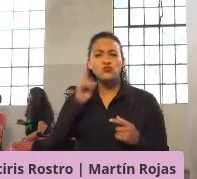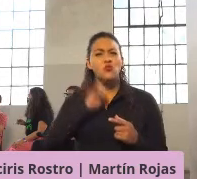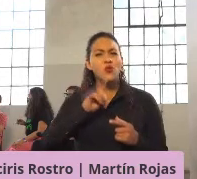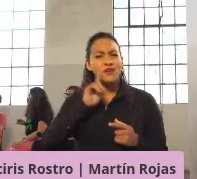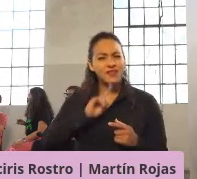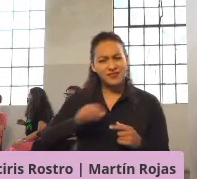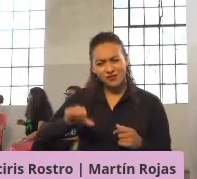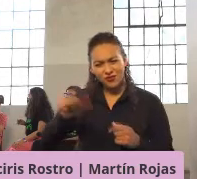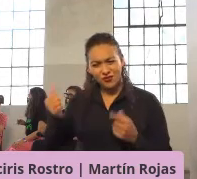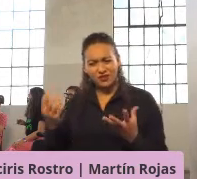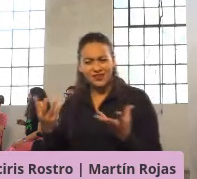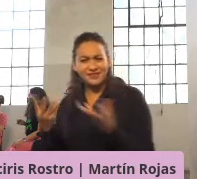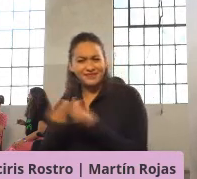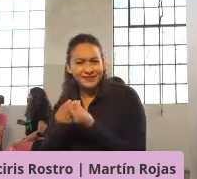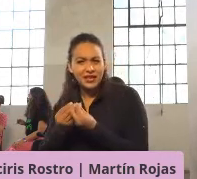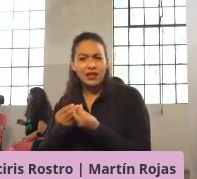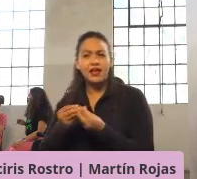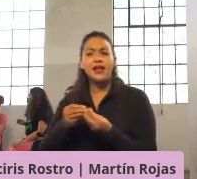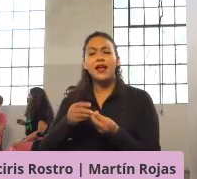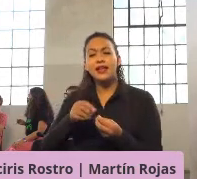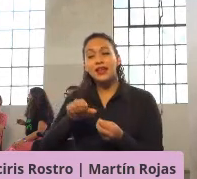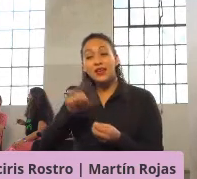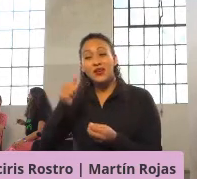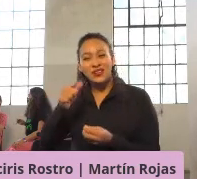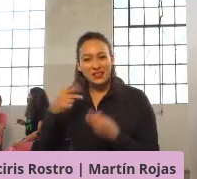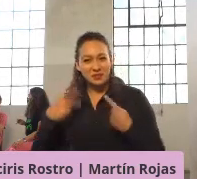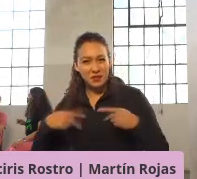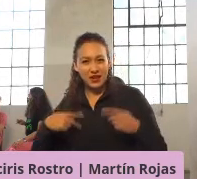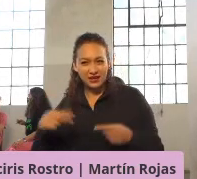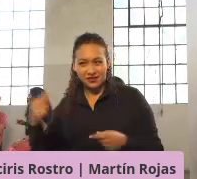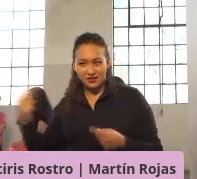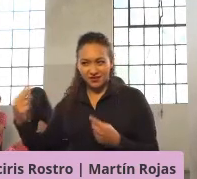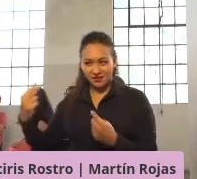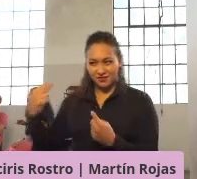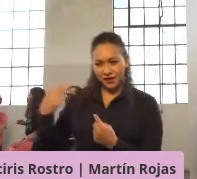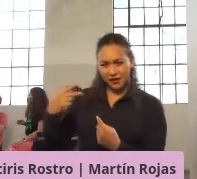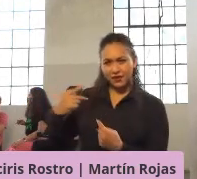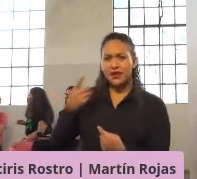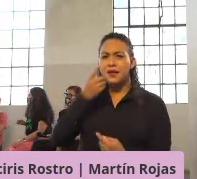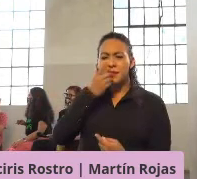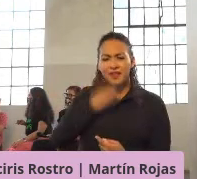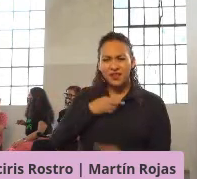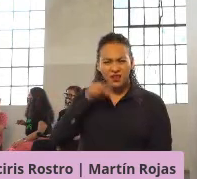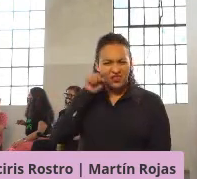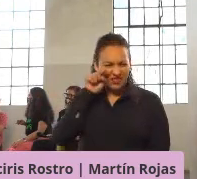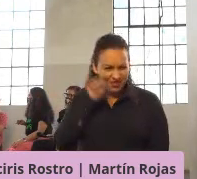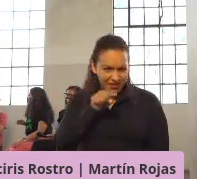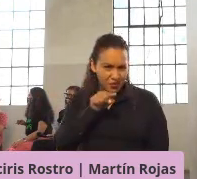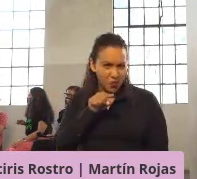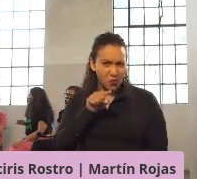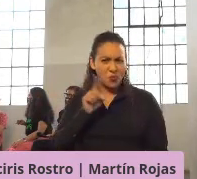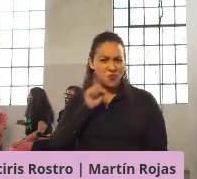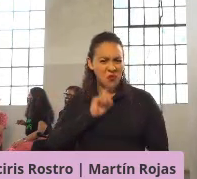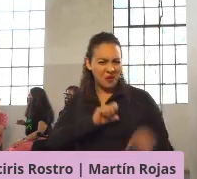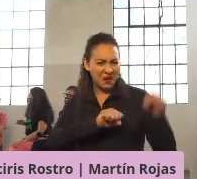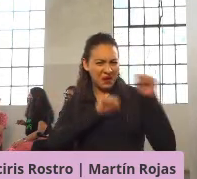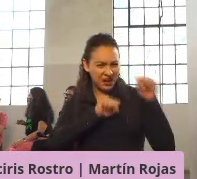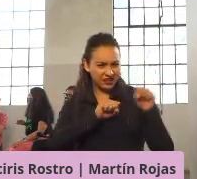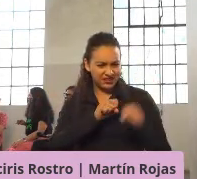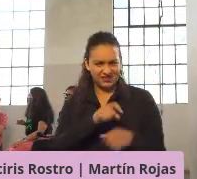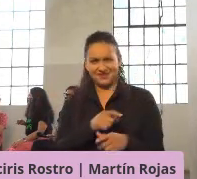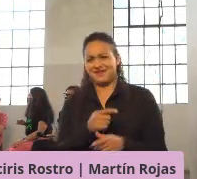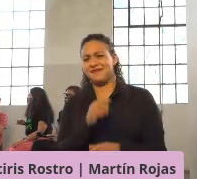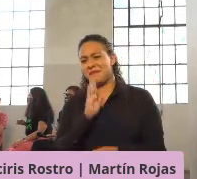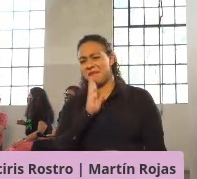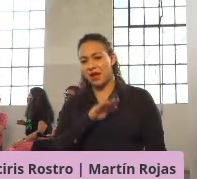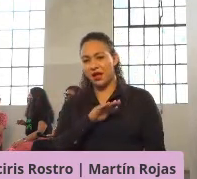y todos me ven con cara de, uy, activista. O sea, como el activismo, o sea, un activista no se nombra activista, sino